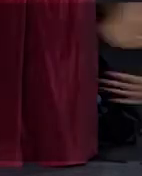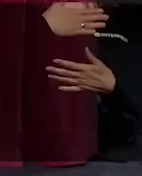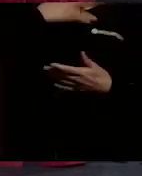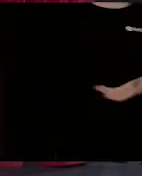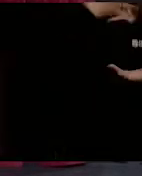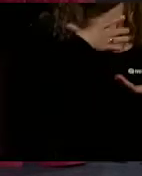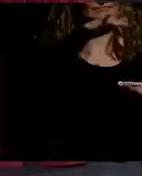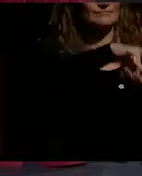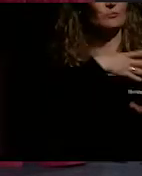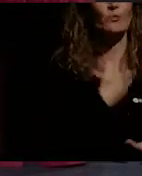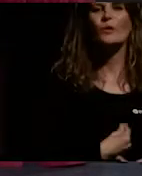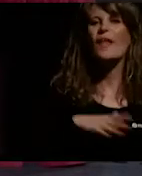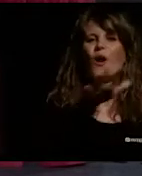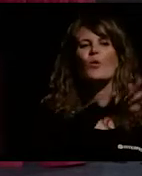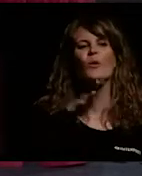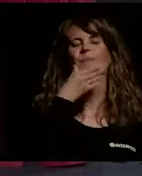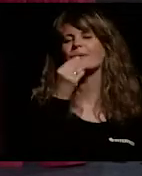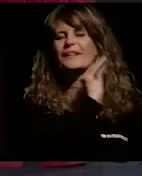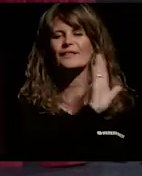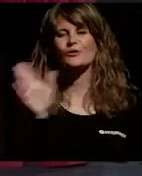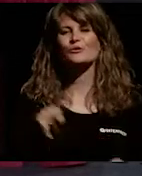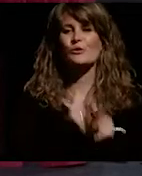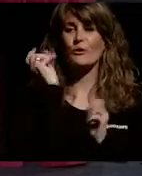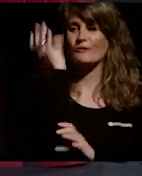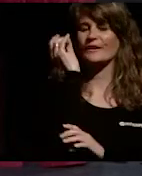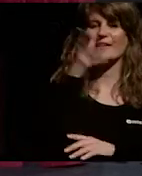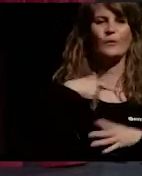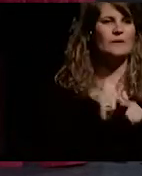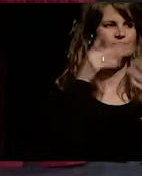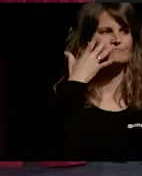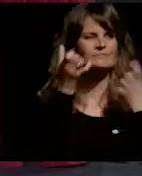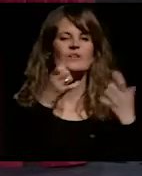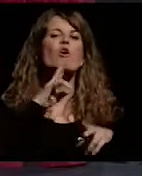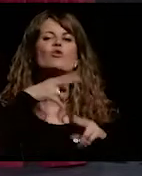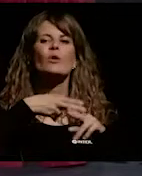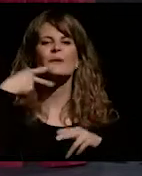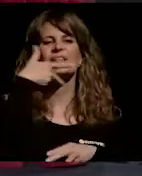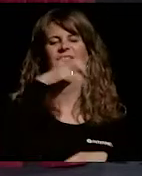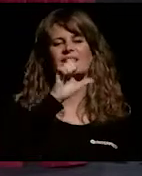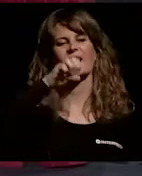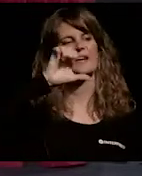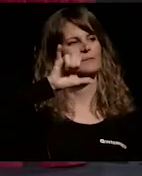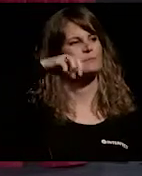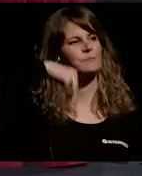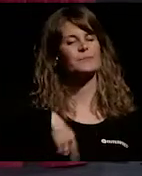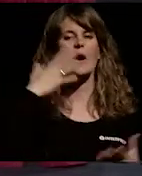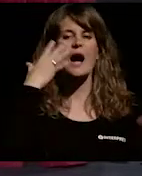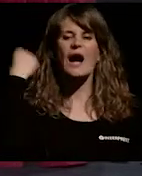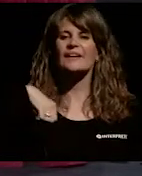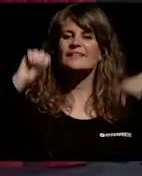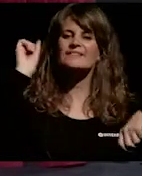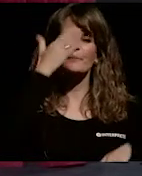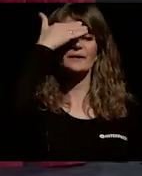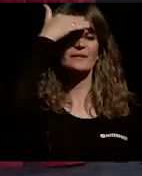Murcia. Es un lugar precioso, esta conferencia es asombrosa. Me llamo James Vedder. Soy el artista principal de